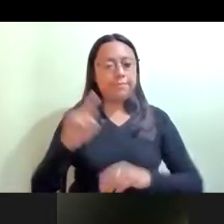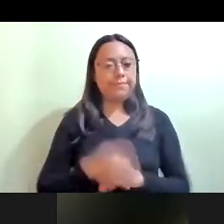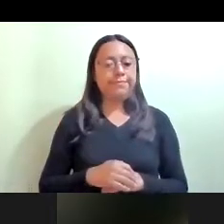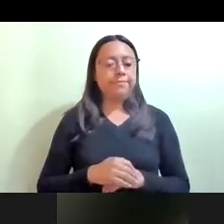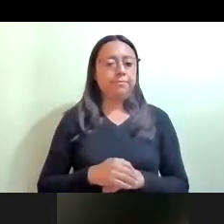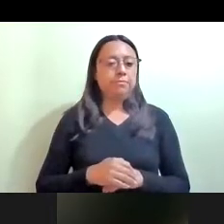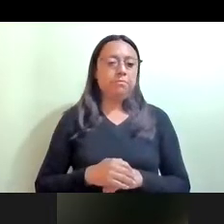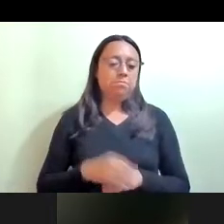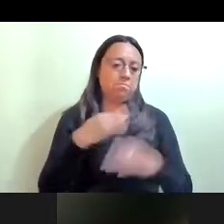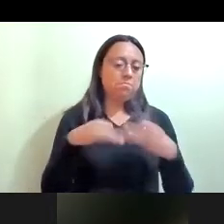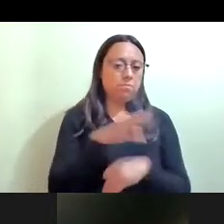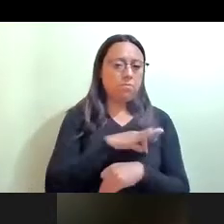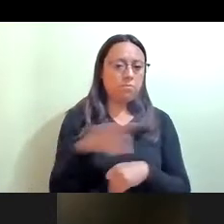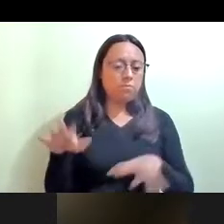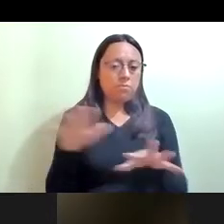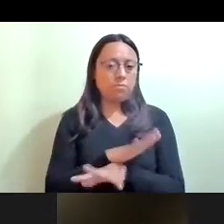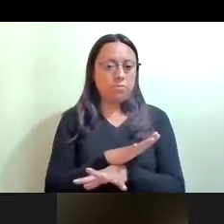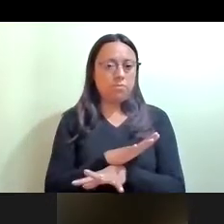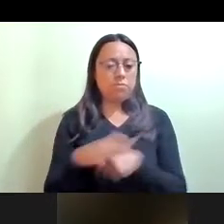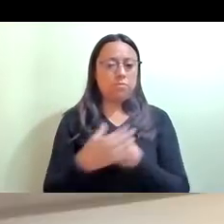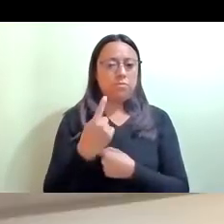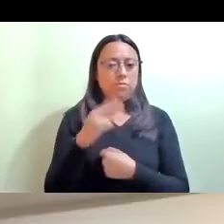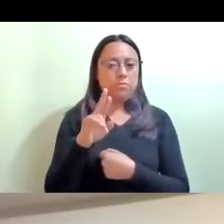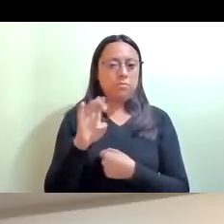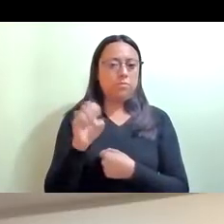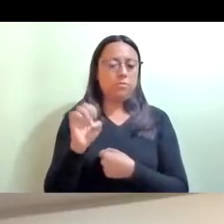puede modificar mediante una reserva este artículo único sin mayor problema.